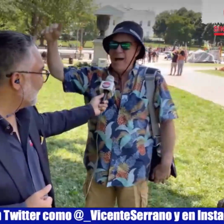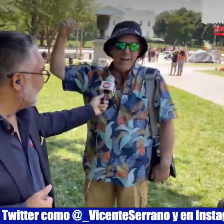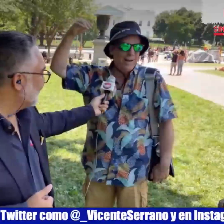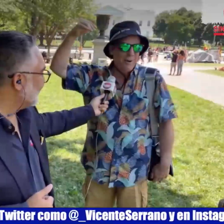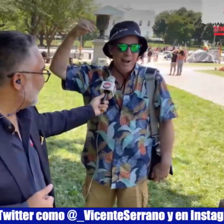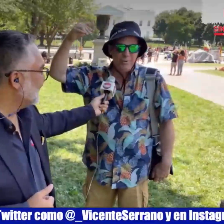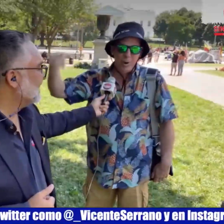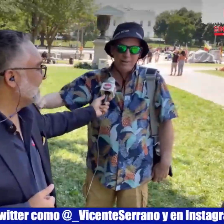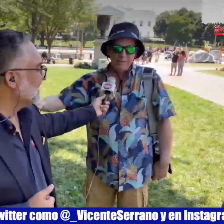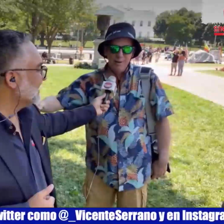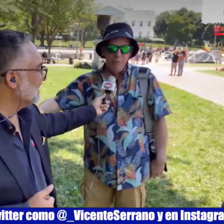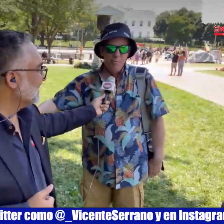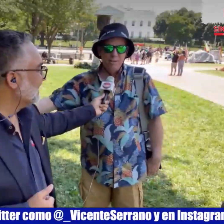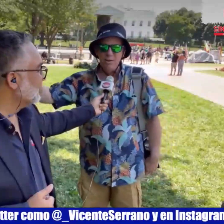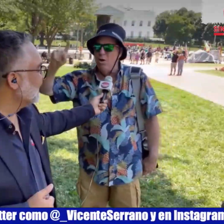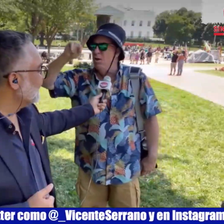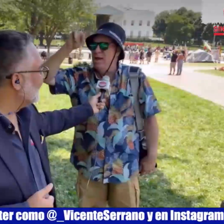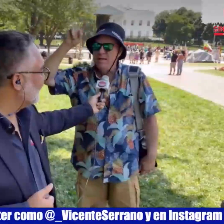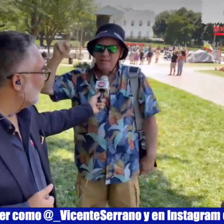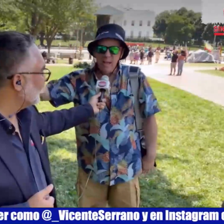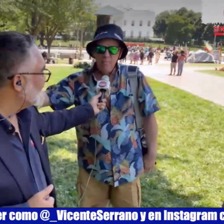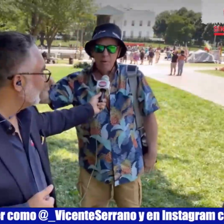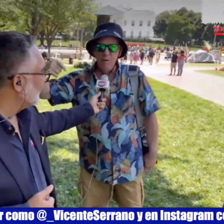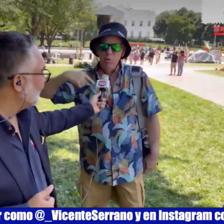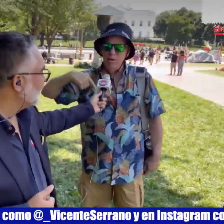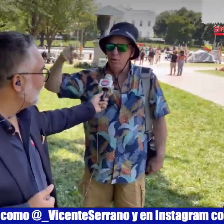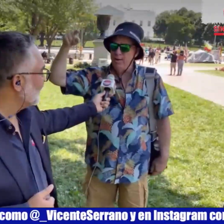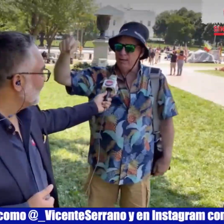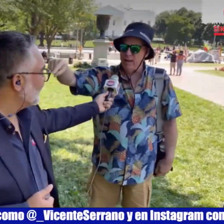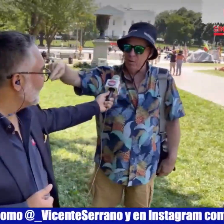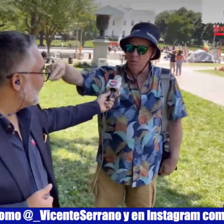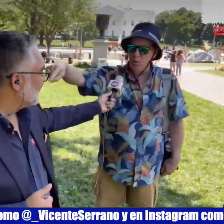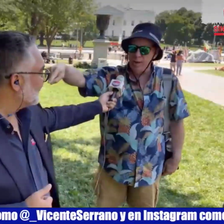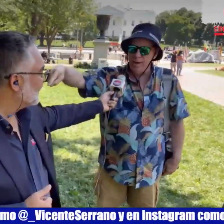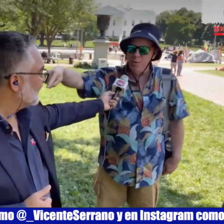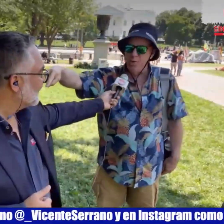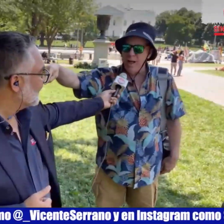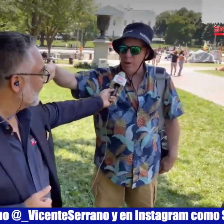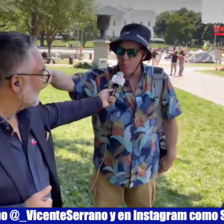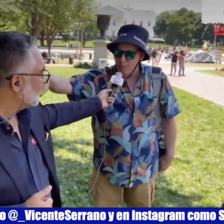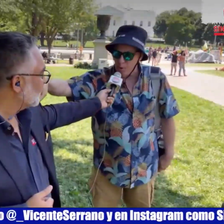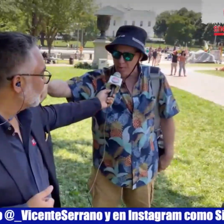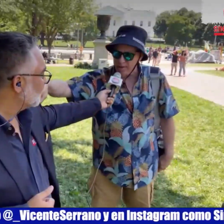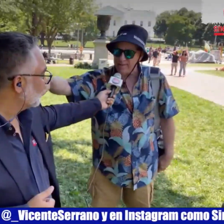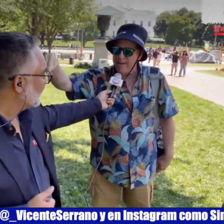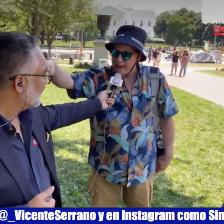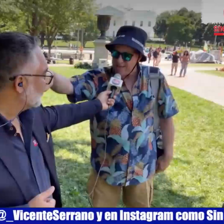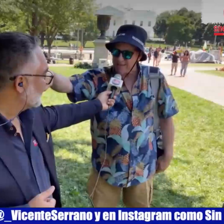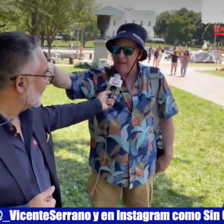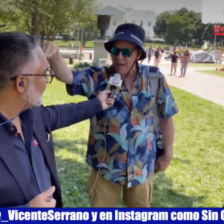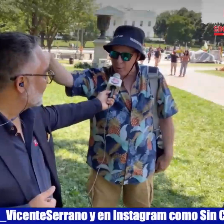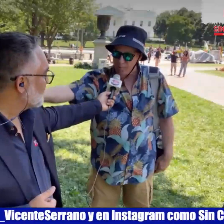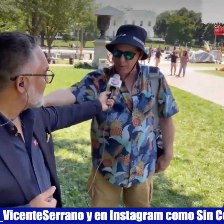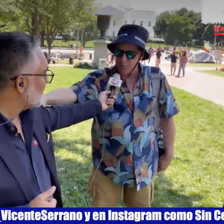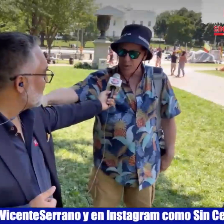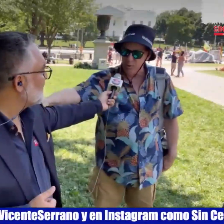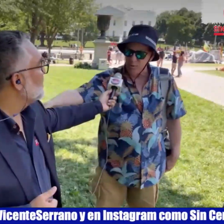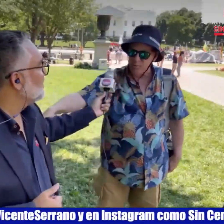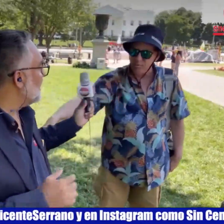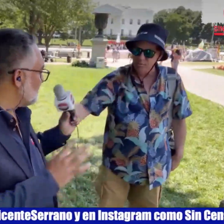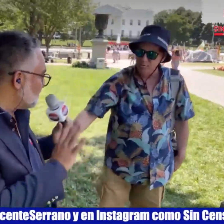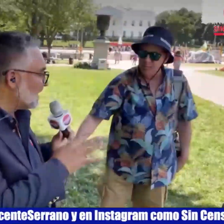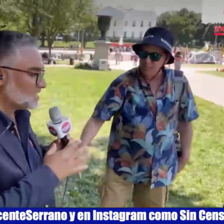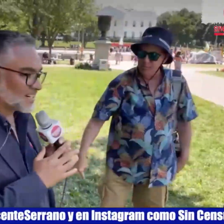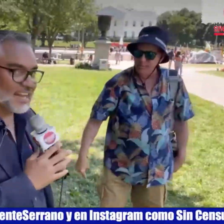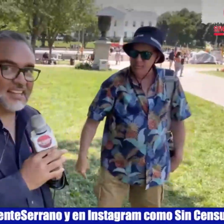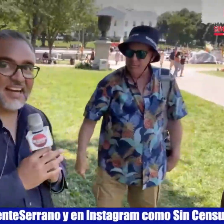México! ¡Arriba la Cuarta Transformación! Siempre mi corazón estará con los que ayudan a los pobres. Y ese es López Obrador.